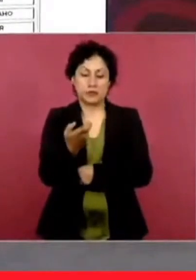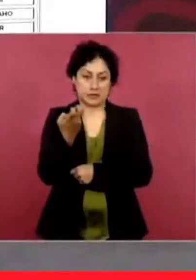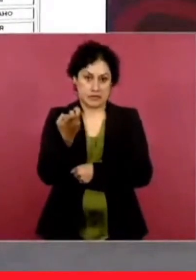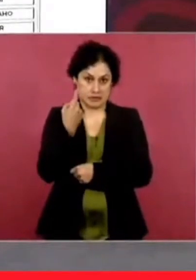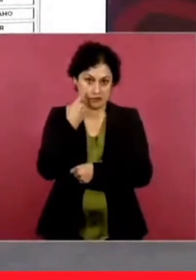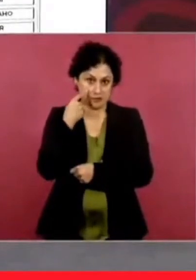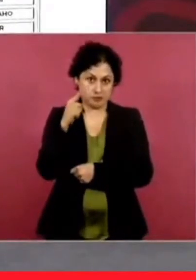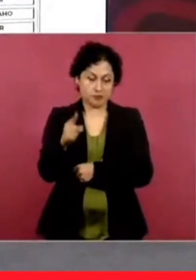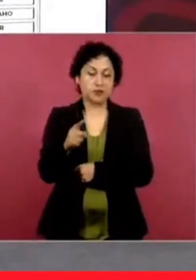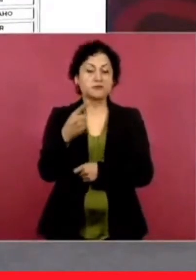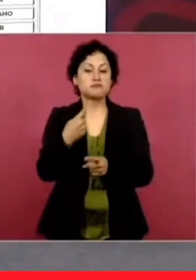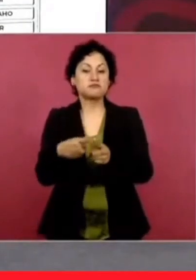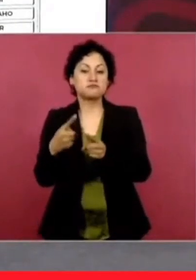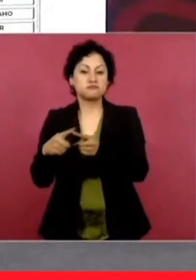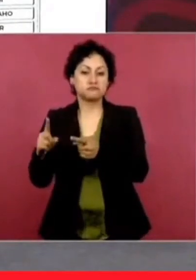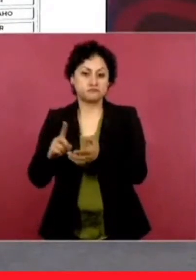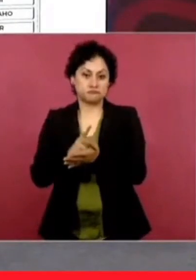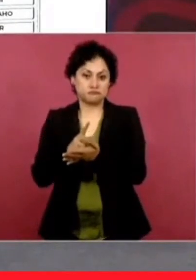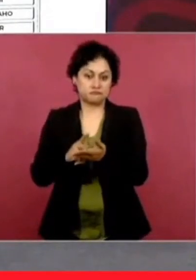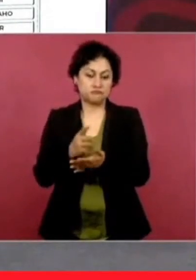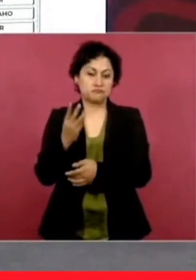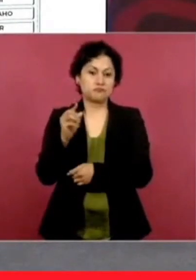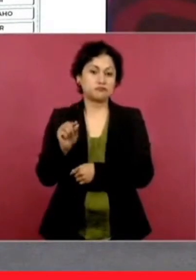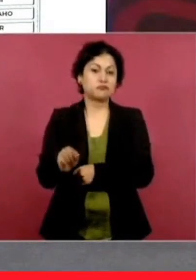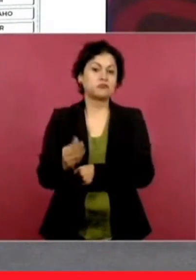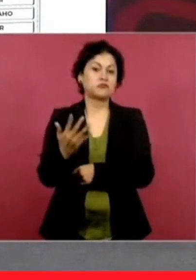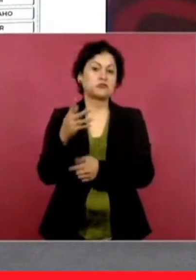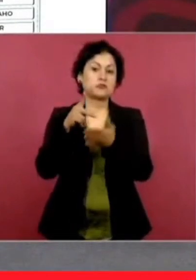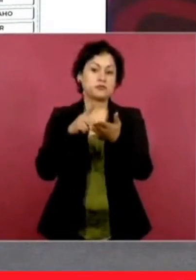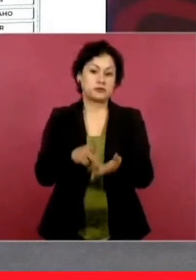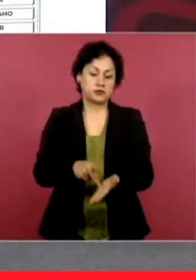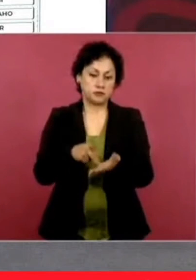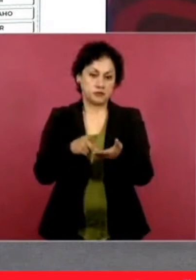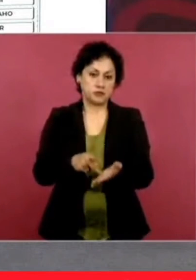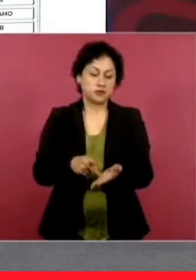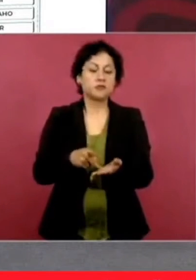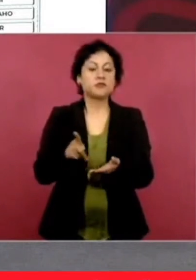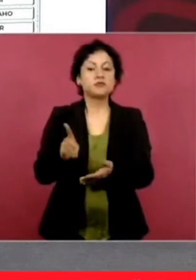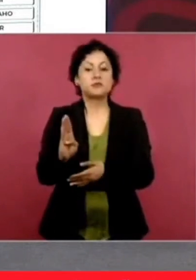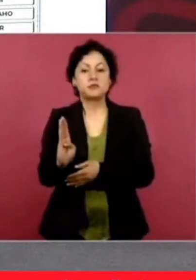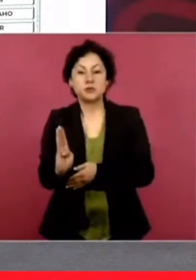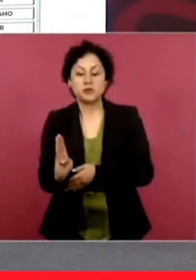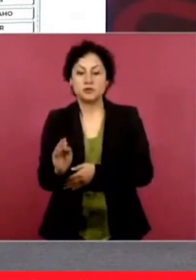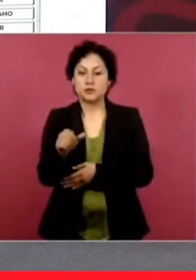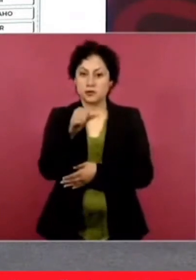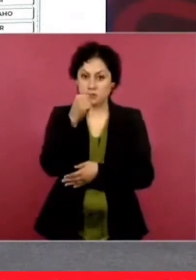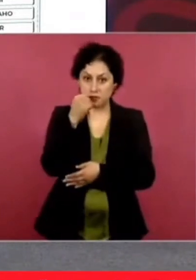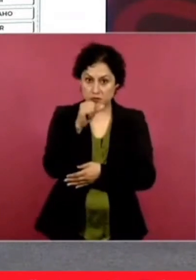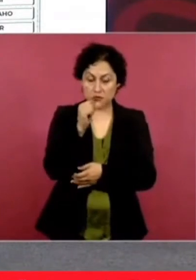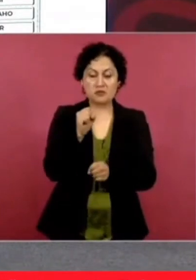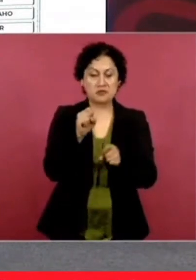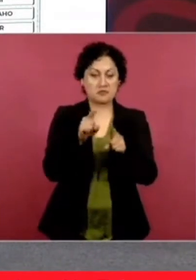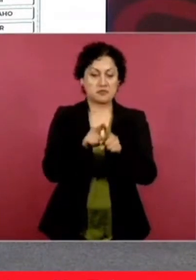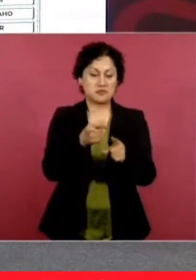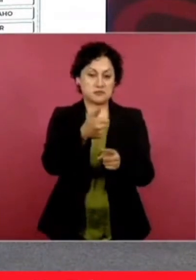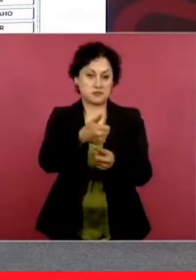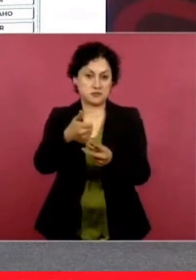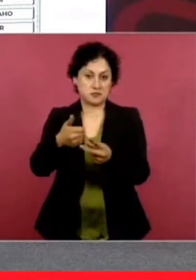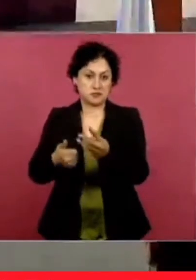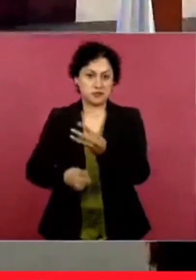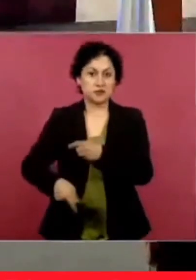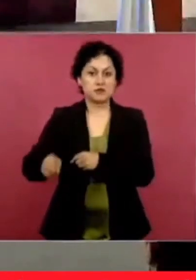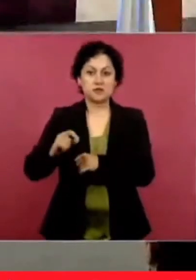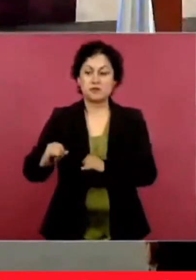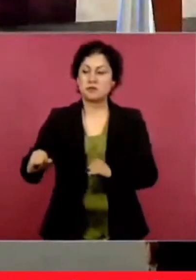sea decomisometanfetamina hasta el punto cinco kilogramos y marihuana cocaína y marihuana también las dependencias que están